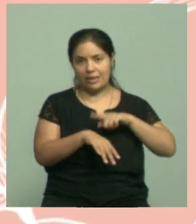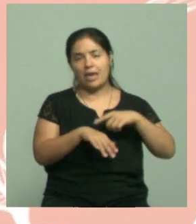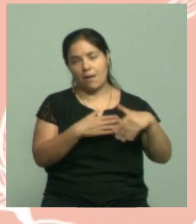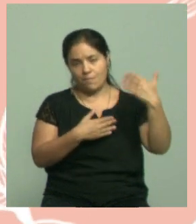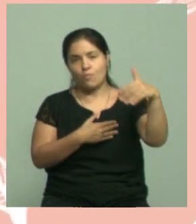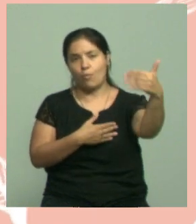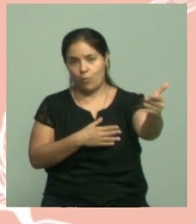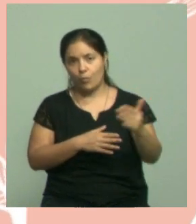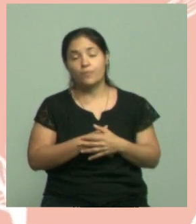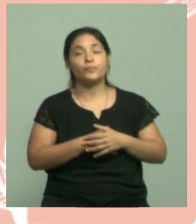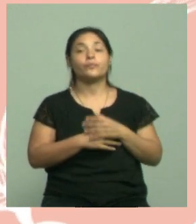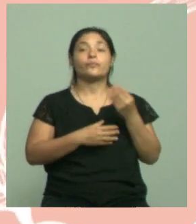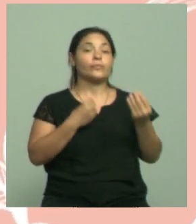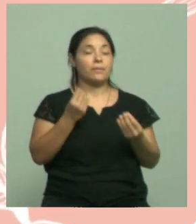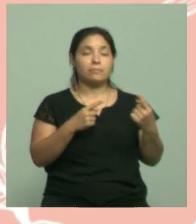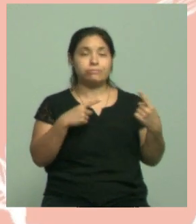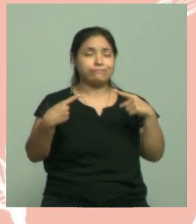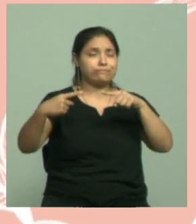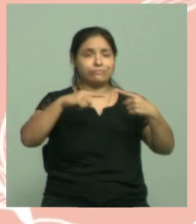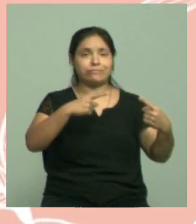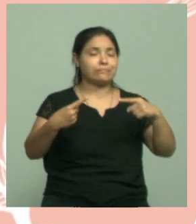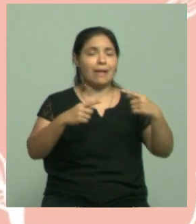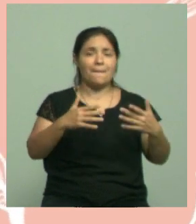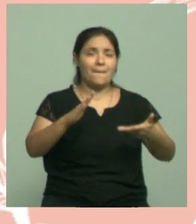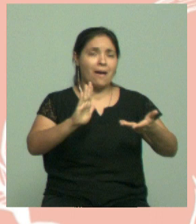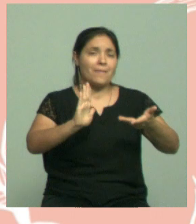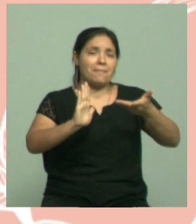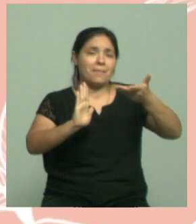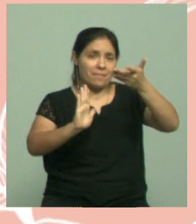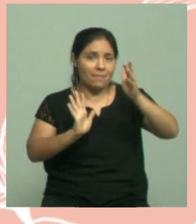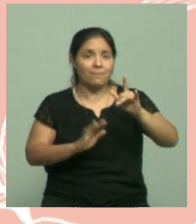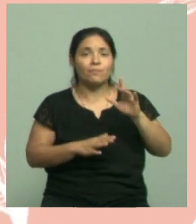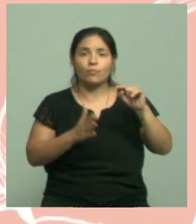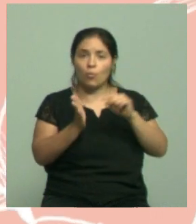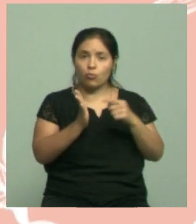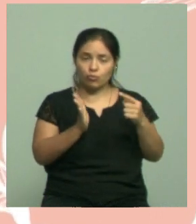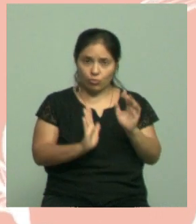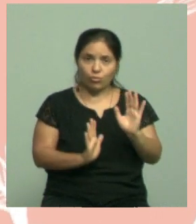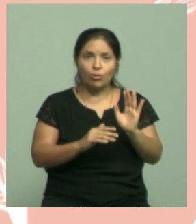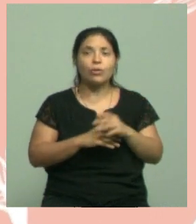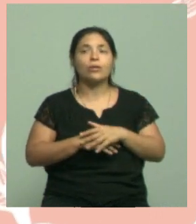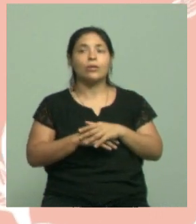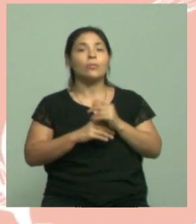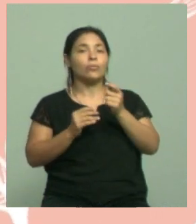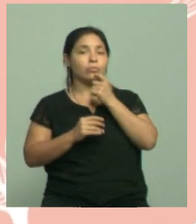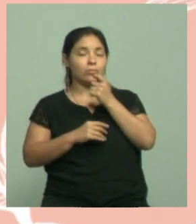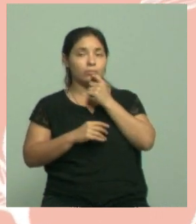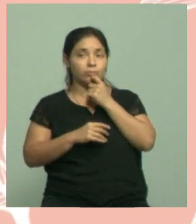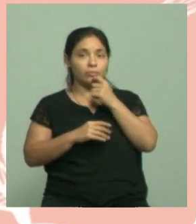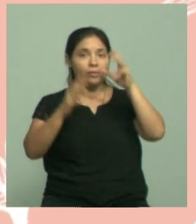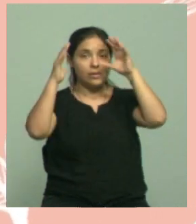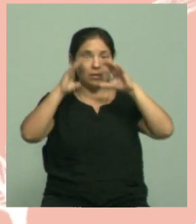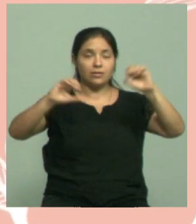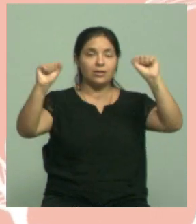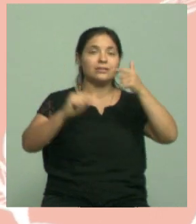que la tensión sea cada vez mayor, porque yo insisto en este punto, las declaraciones por parte del embajador